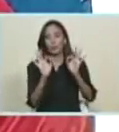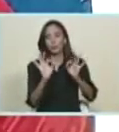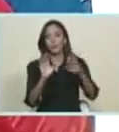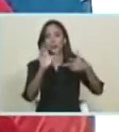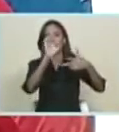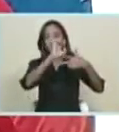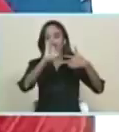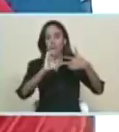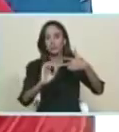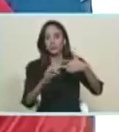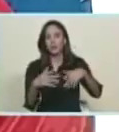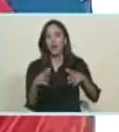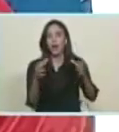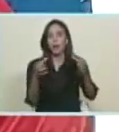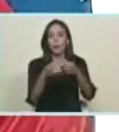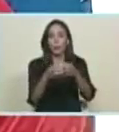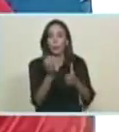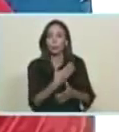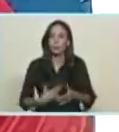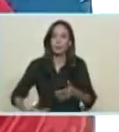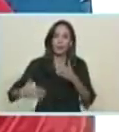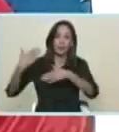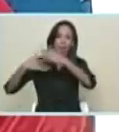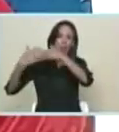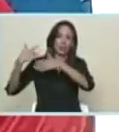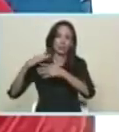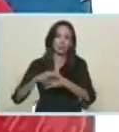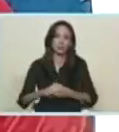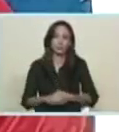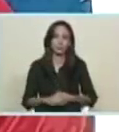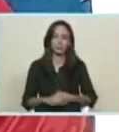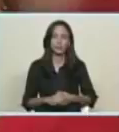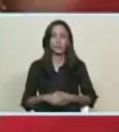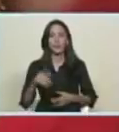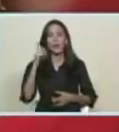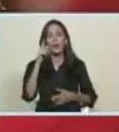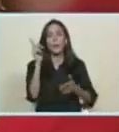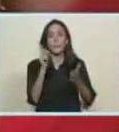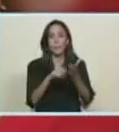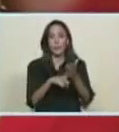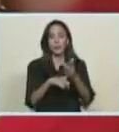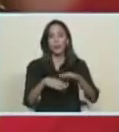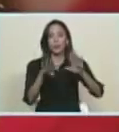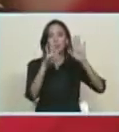imponen con el régimen de Juan Vicente Gómez. Y en 1920,